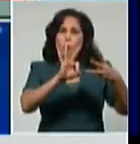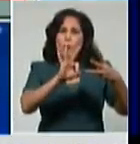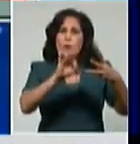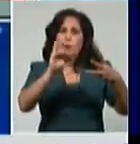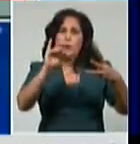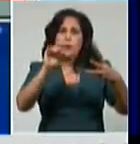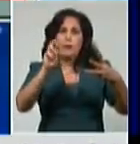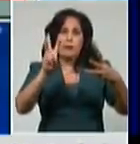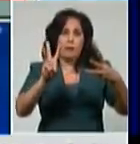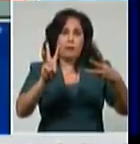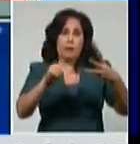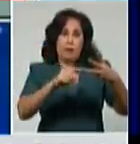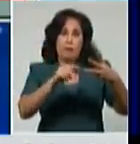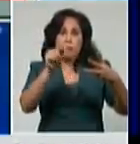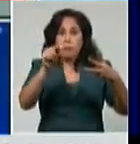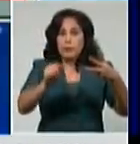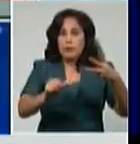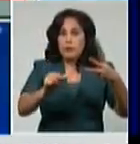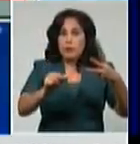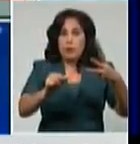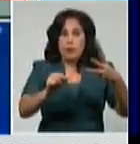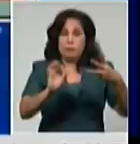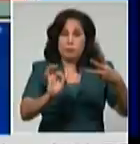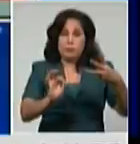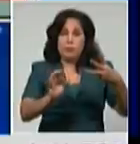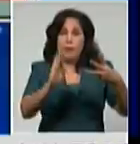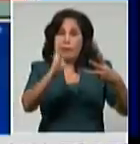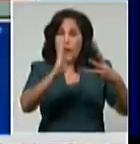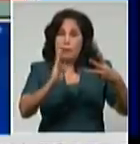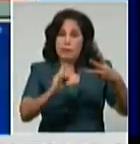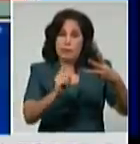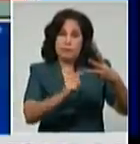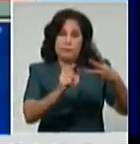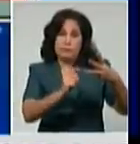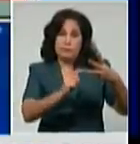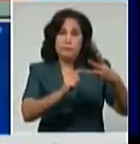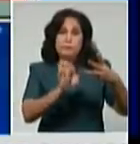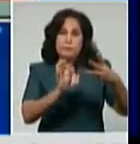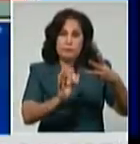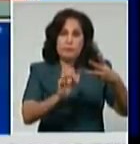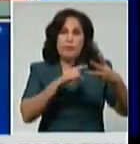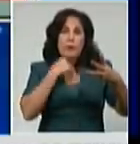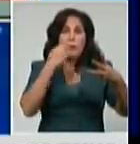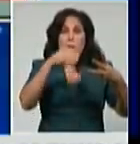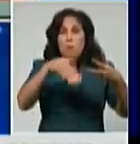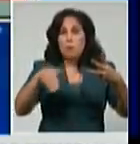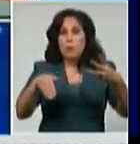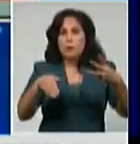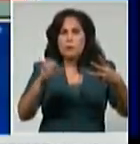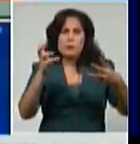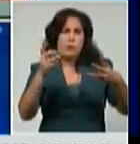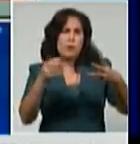5.140.863 personas diagnosticadas y fallecidos